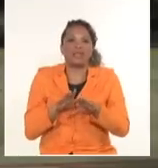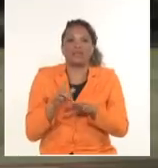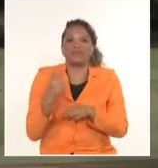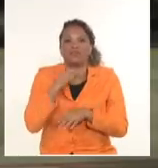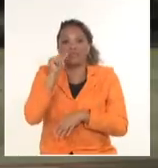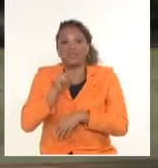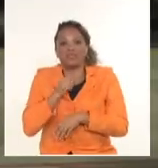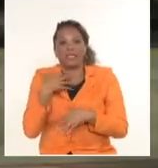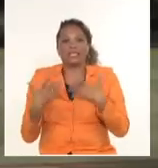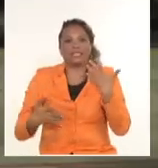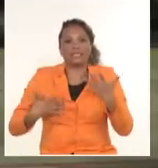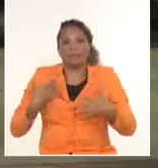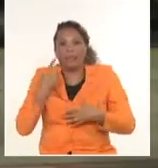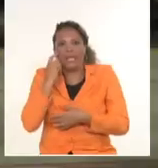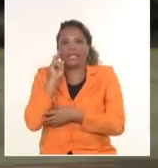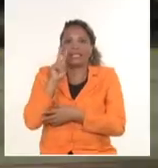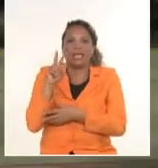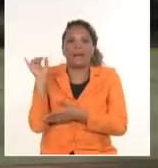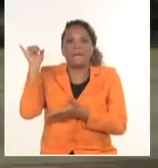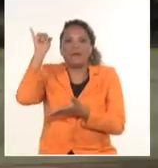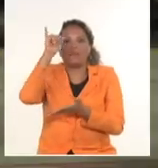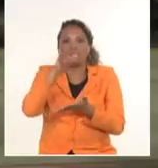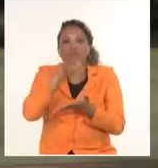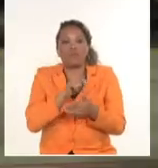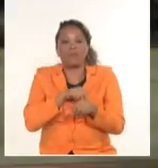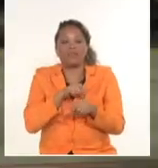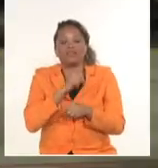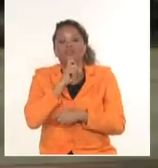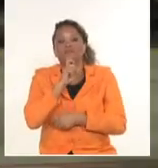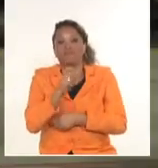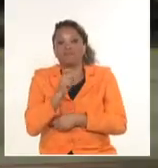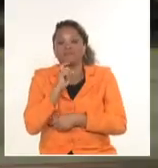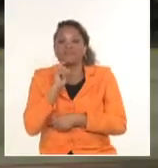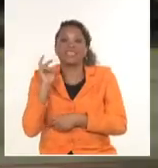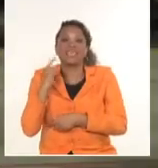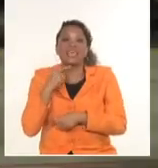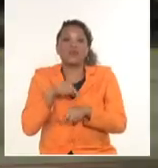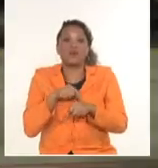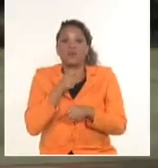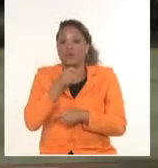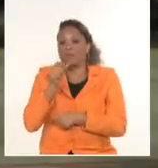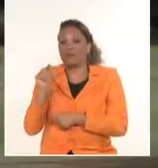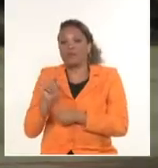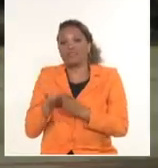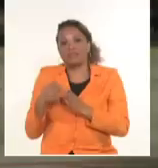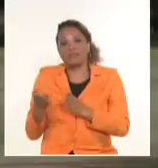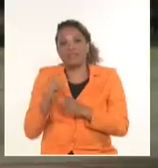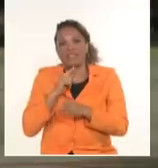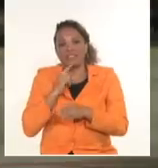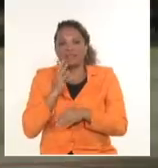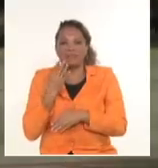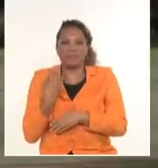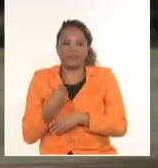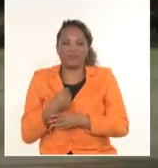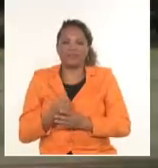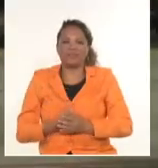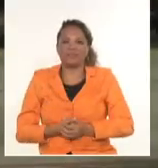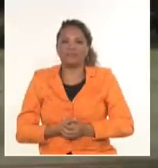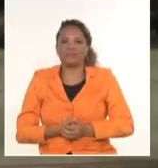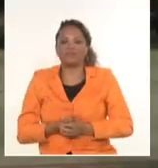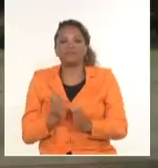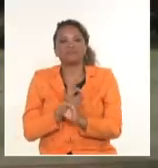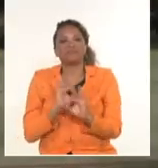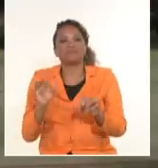están observando este momento histórico, como bien decía mi compañera hace solo minutos. Particularmente especial